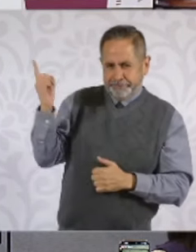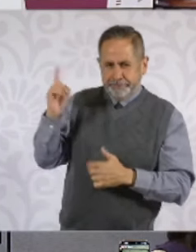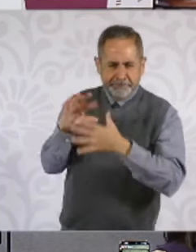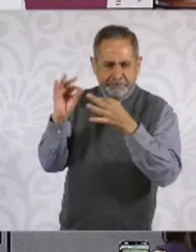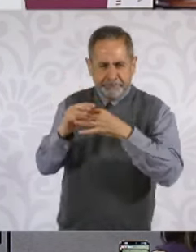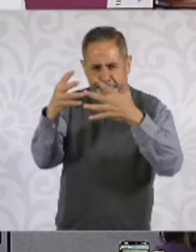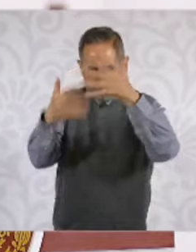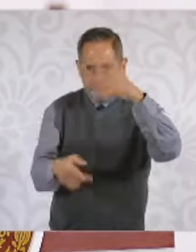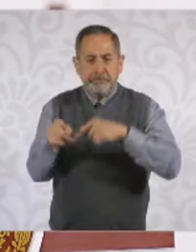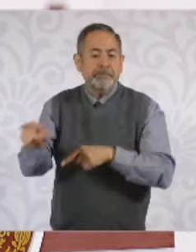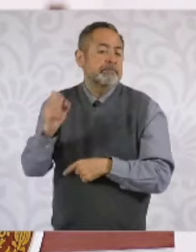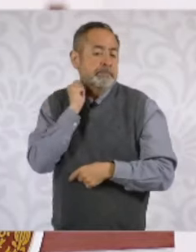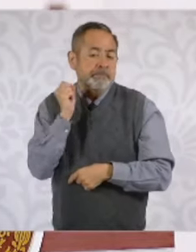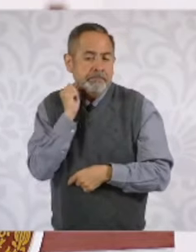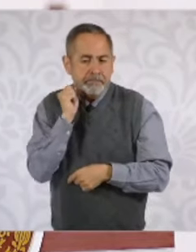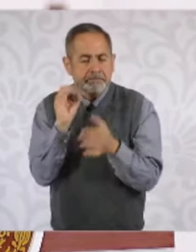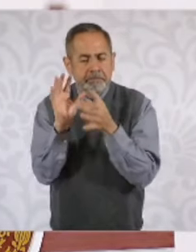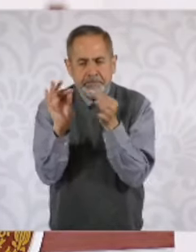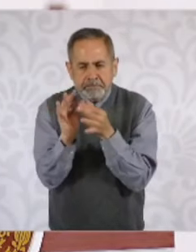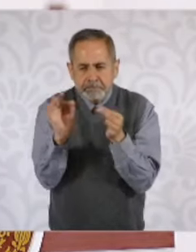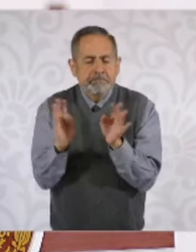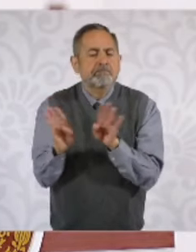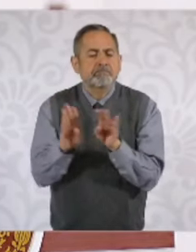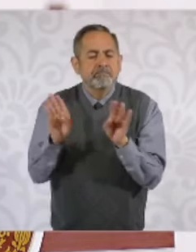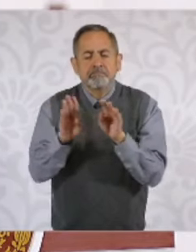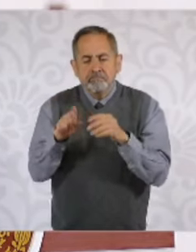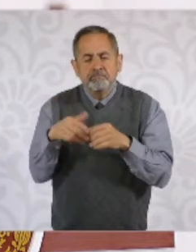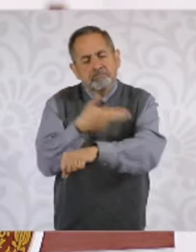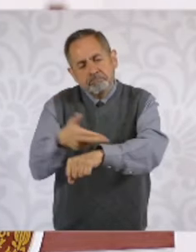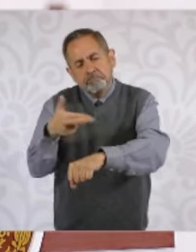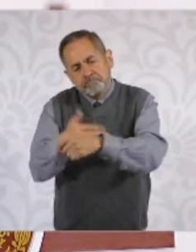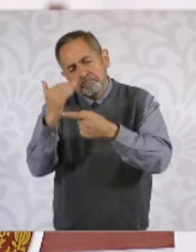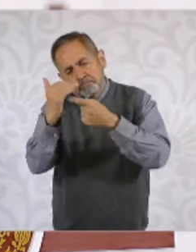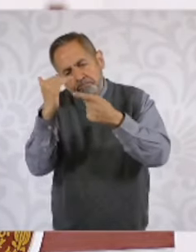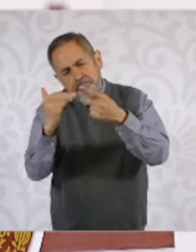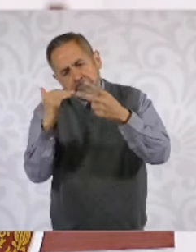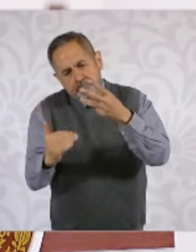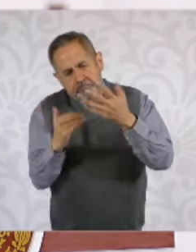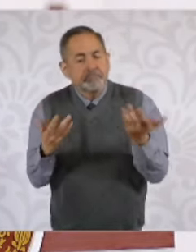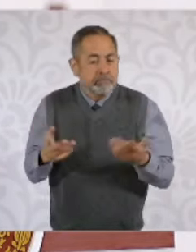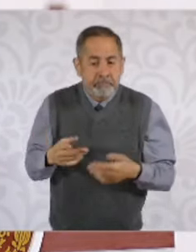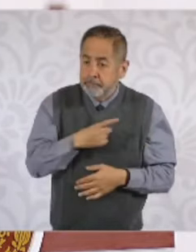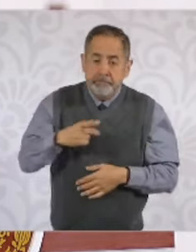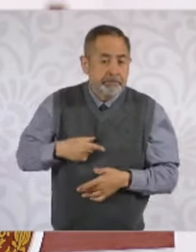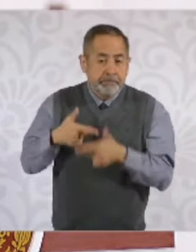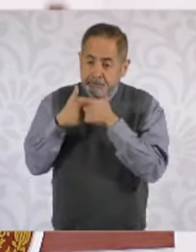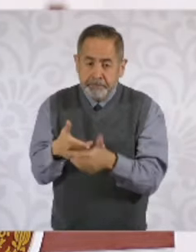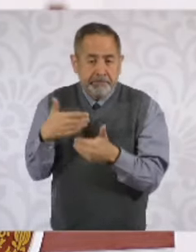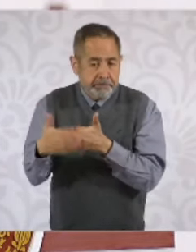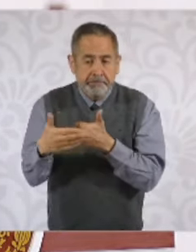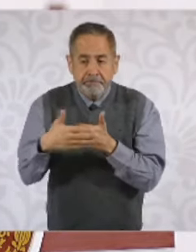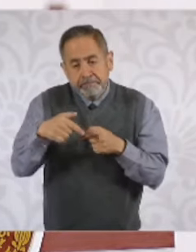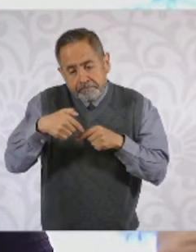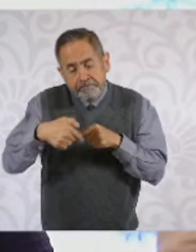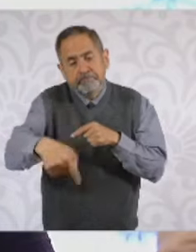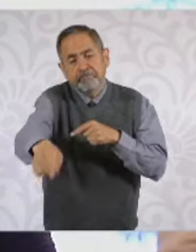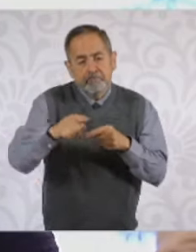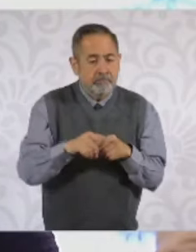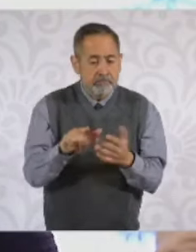los senadores cómo van y cómo es que tenemos que seguir